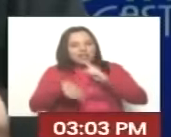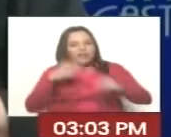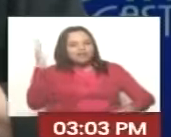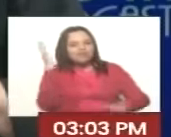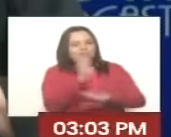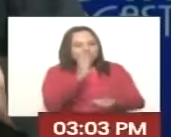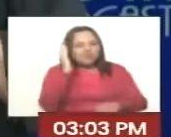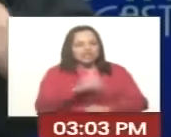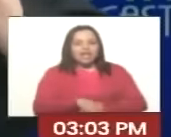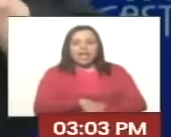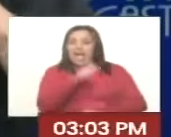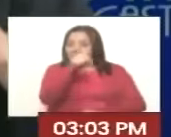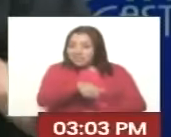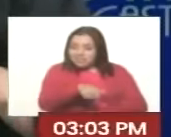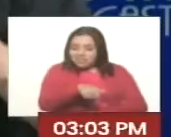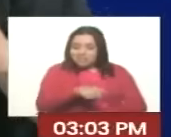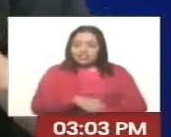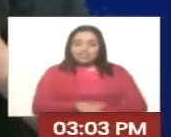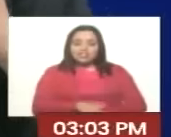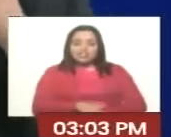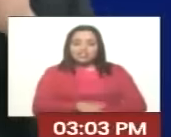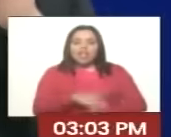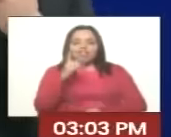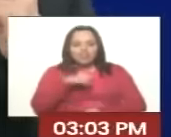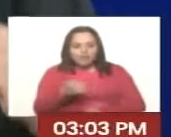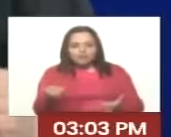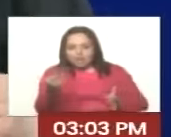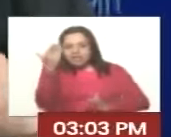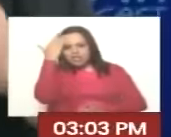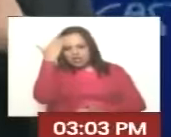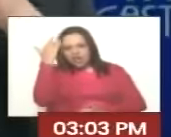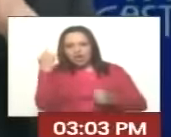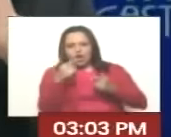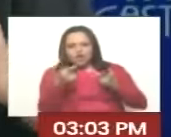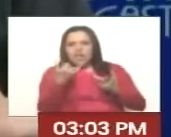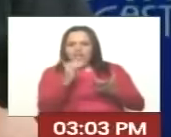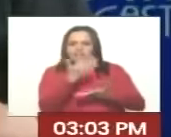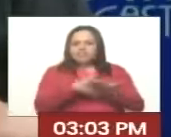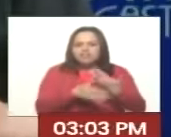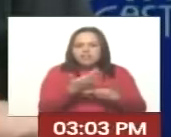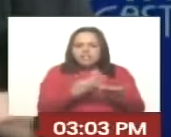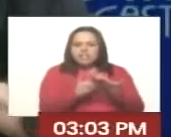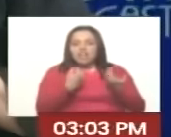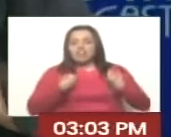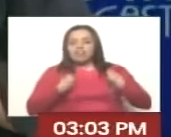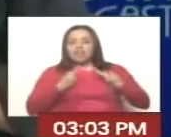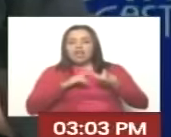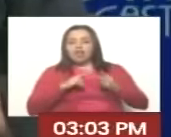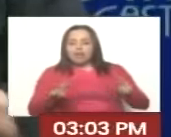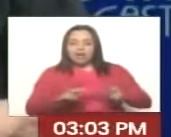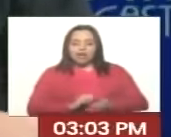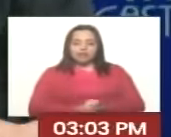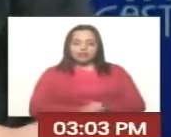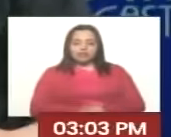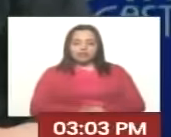un castigo. Aquí hay que tomar las cosas en convivencia, vivir en paz, tomar la vida